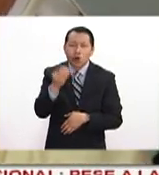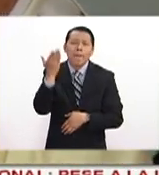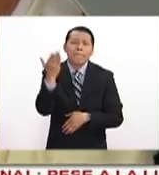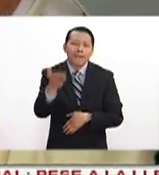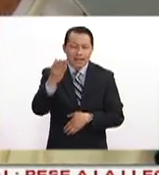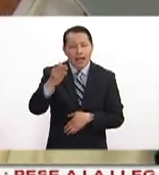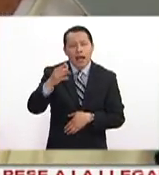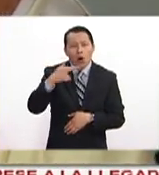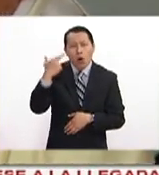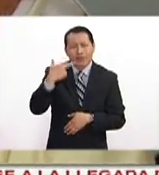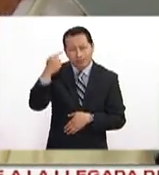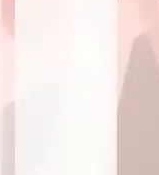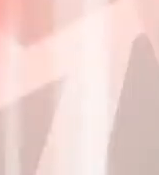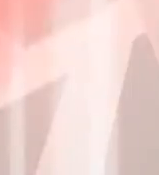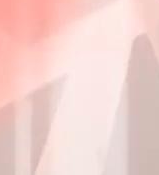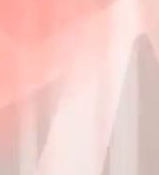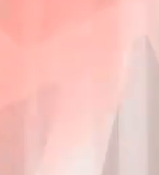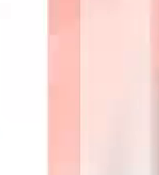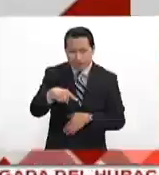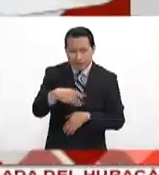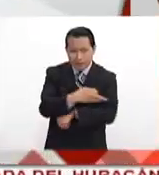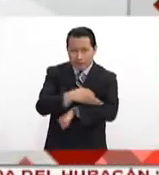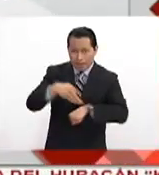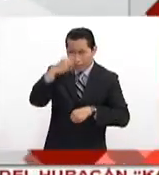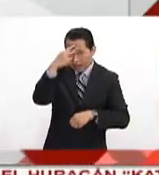familias afectadas.